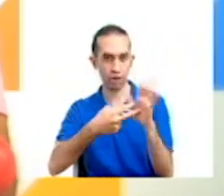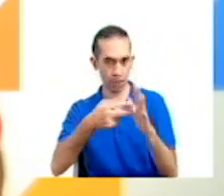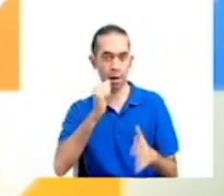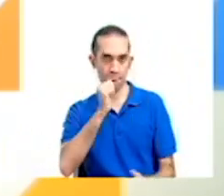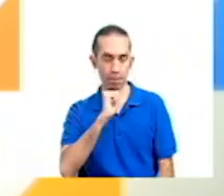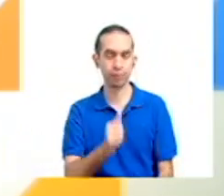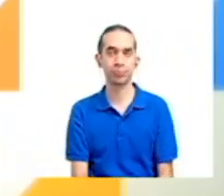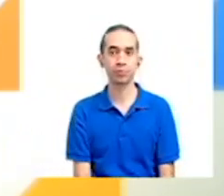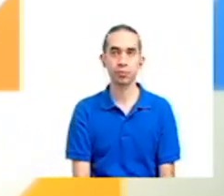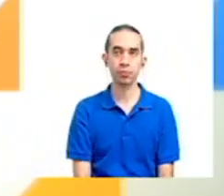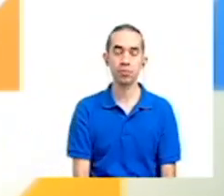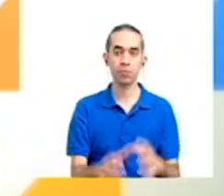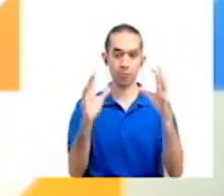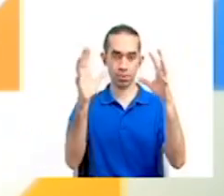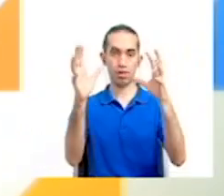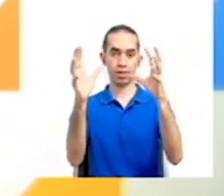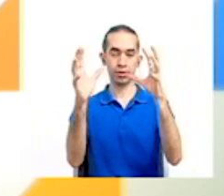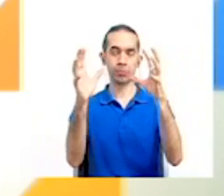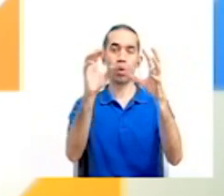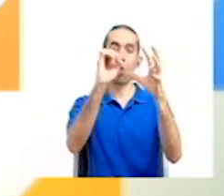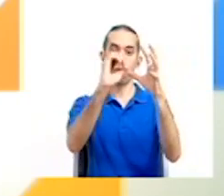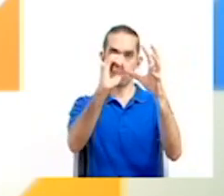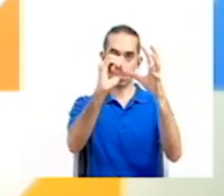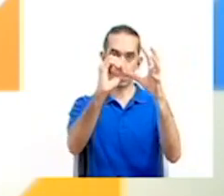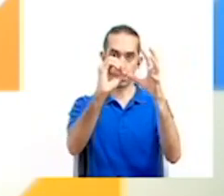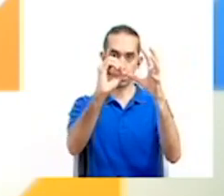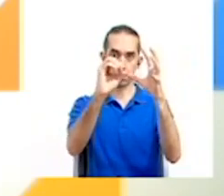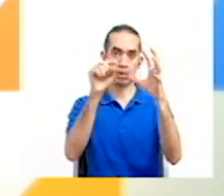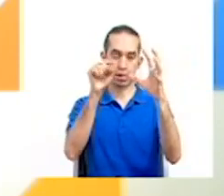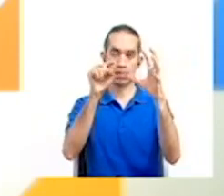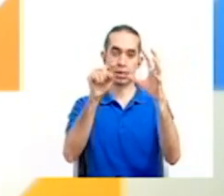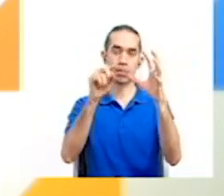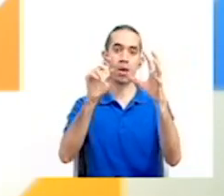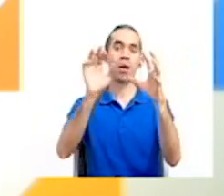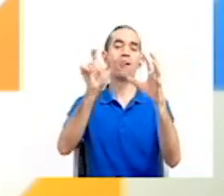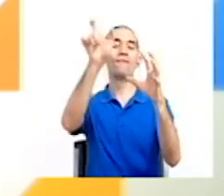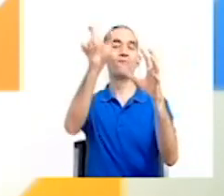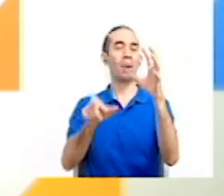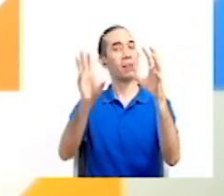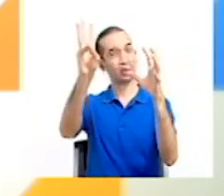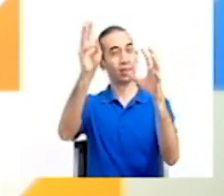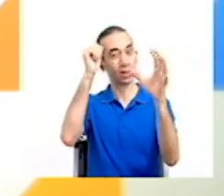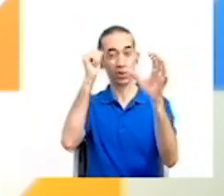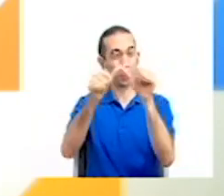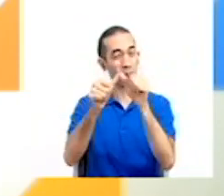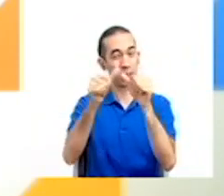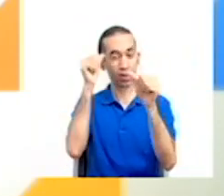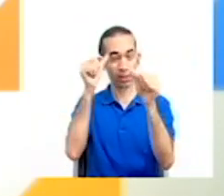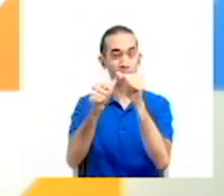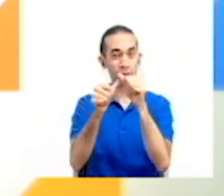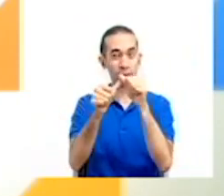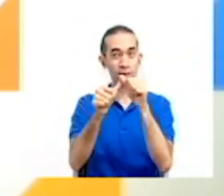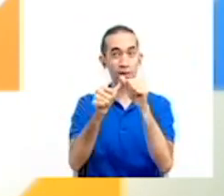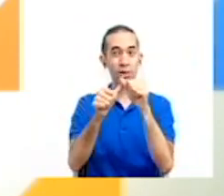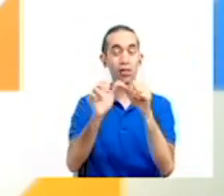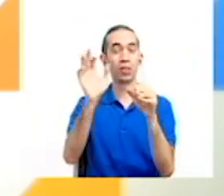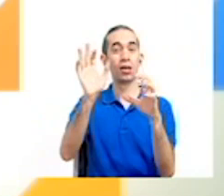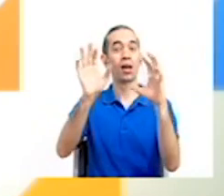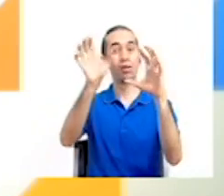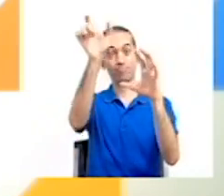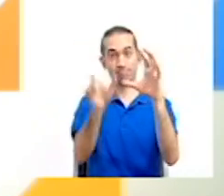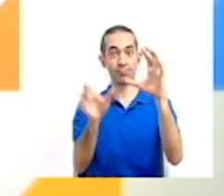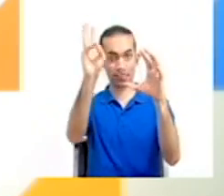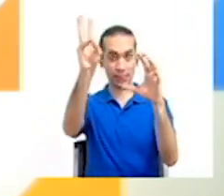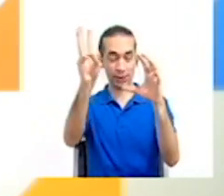y el oxígeno es de la familia 6. ¿Se acuerdan lo que dijimos? Que un átomo de la familia 6 tiene